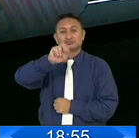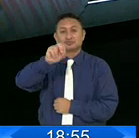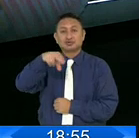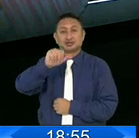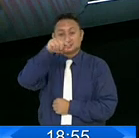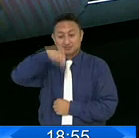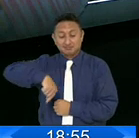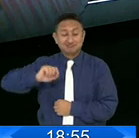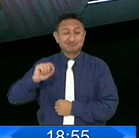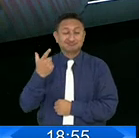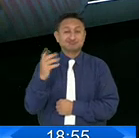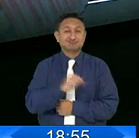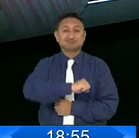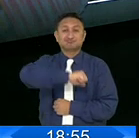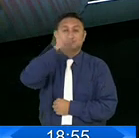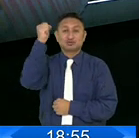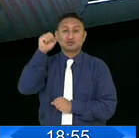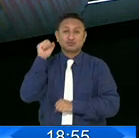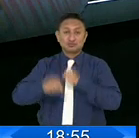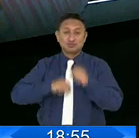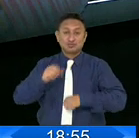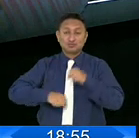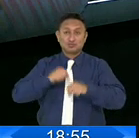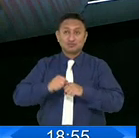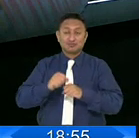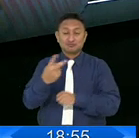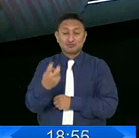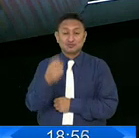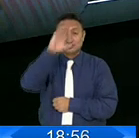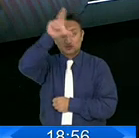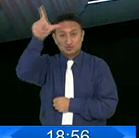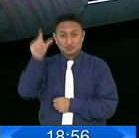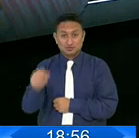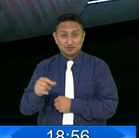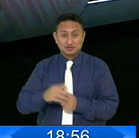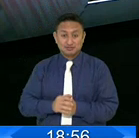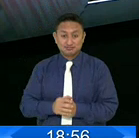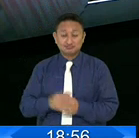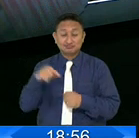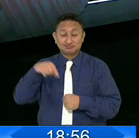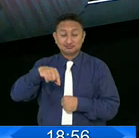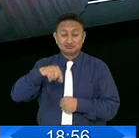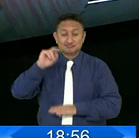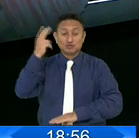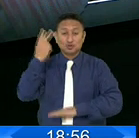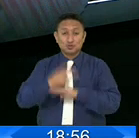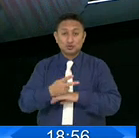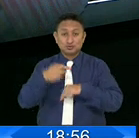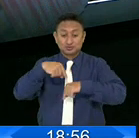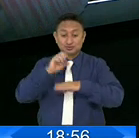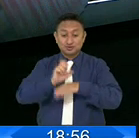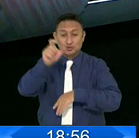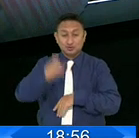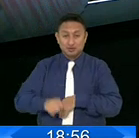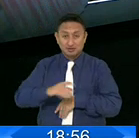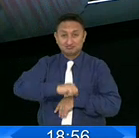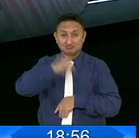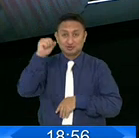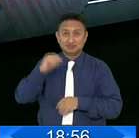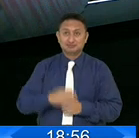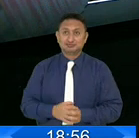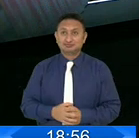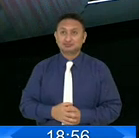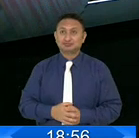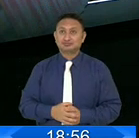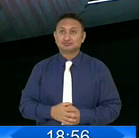su primera victoria en una gran vuelta en la etapa 12 del Giro de Italia. Este es el segundo triunfo de un compatriota en la edición